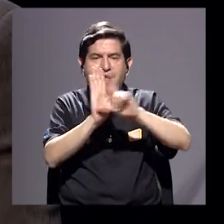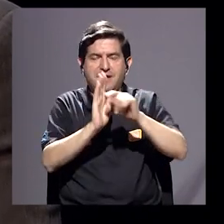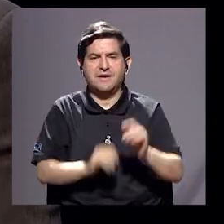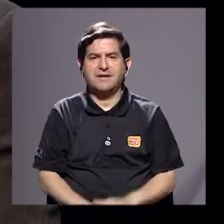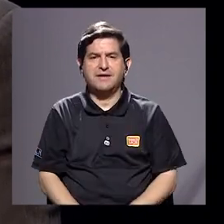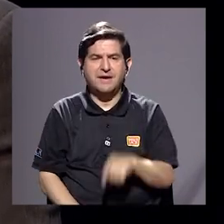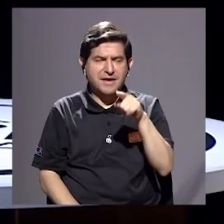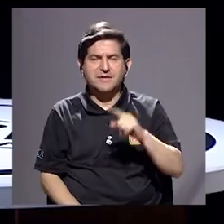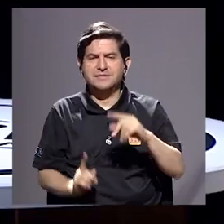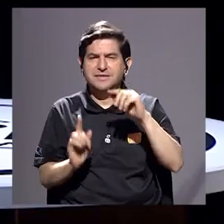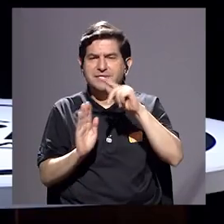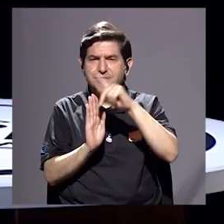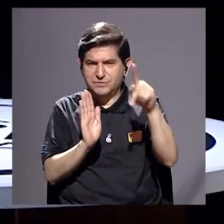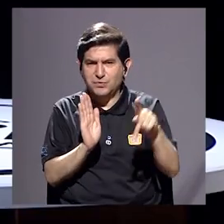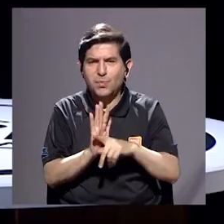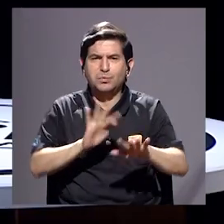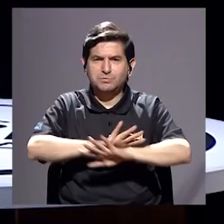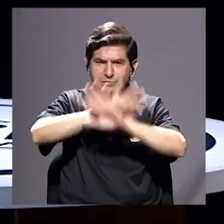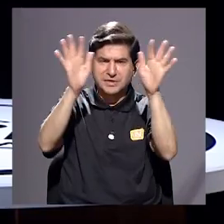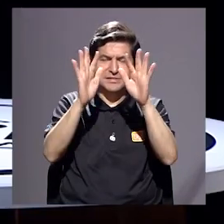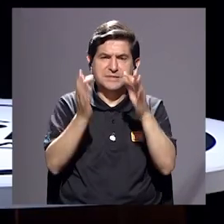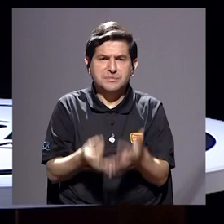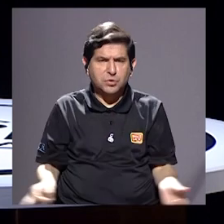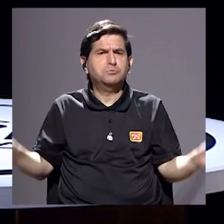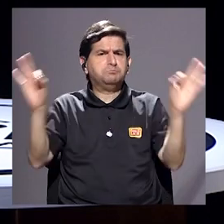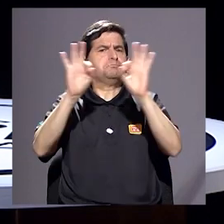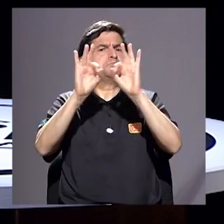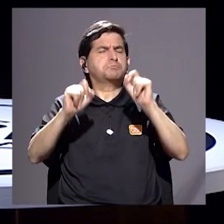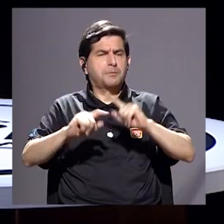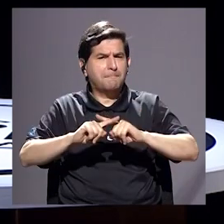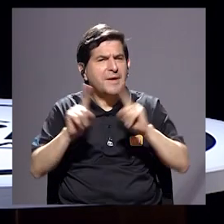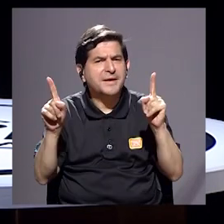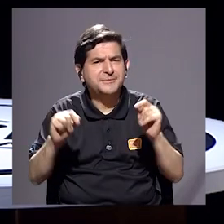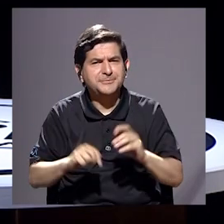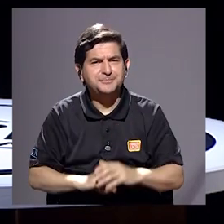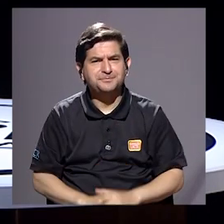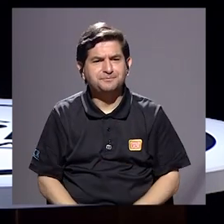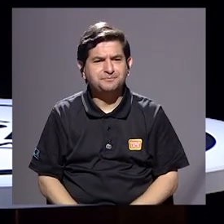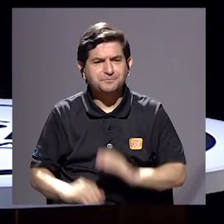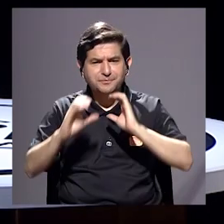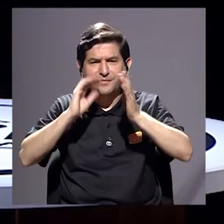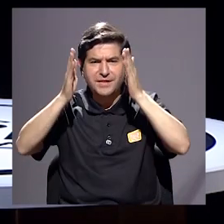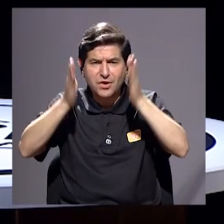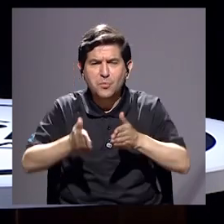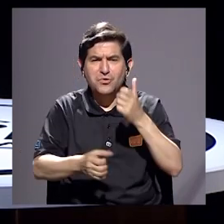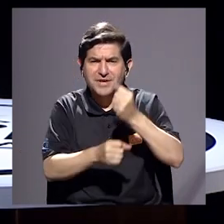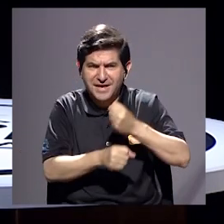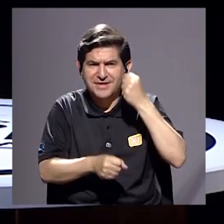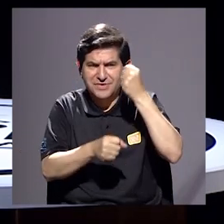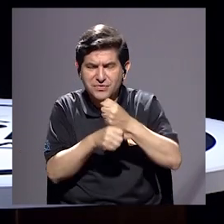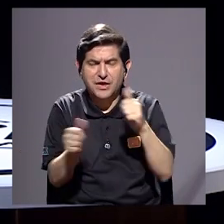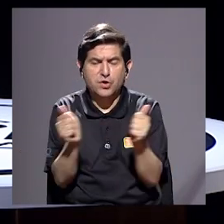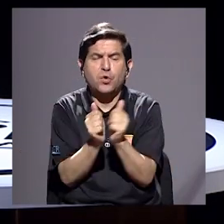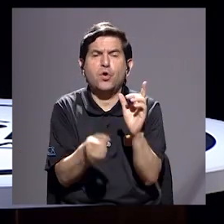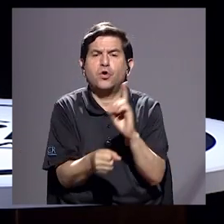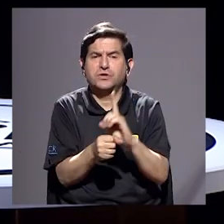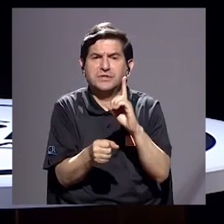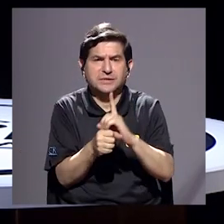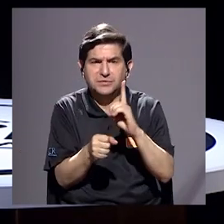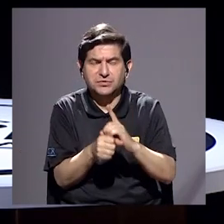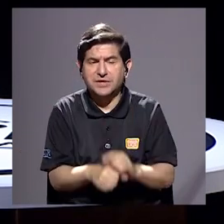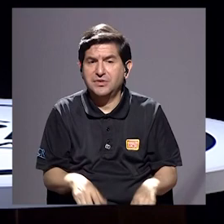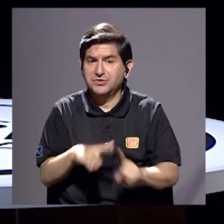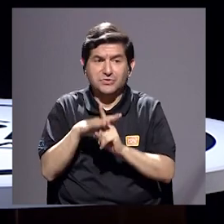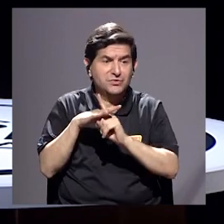las que ayudan principio de transparencia del lugar que me parece que es muy potente pero los comunicadores que trabajan con los diputados no se